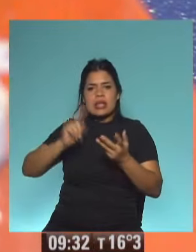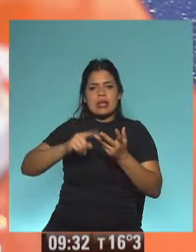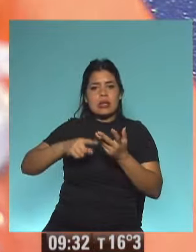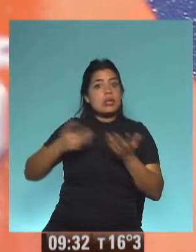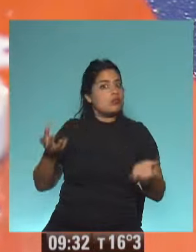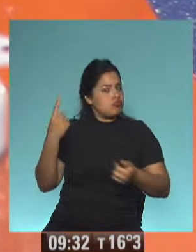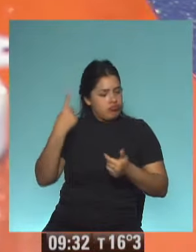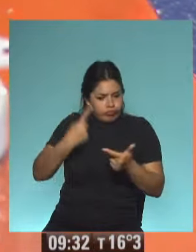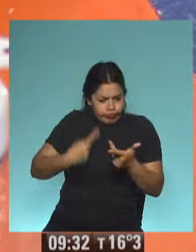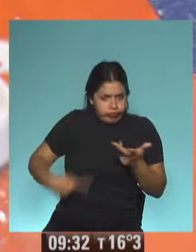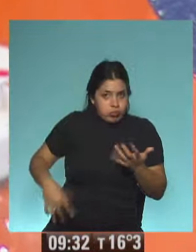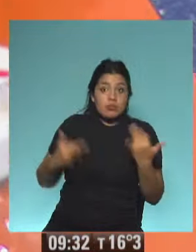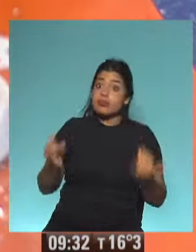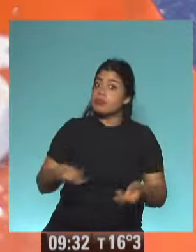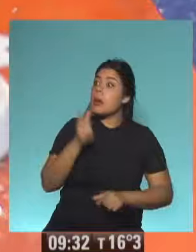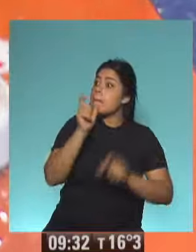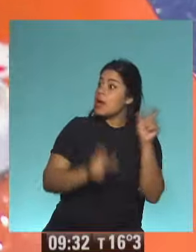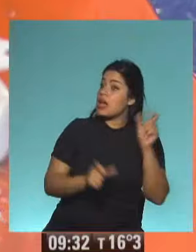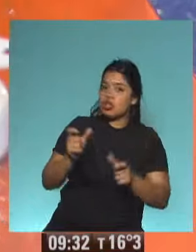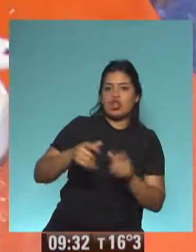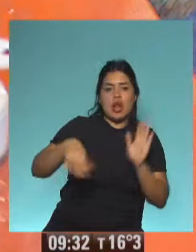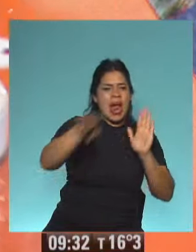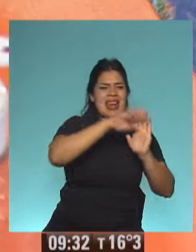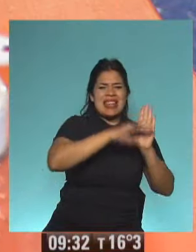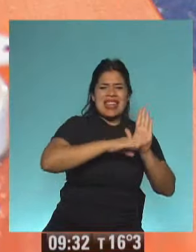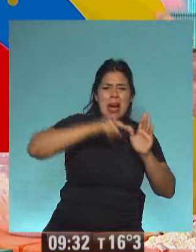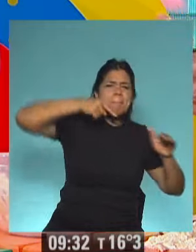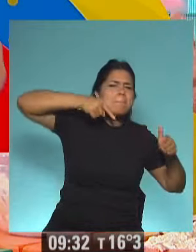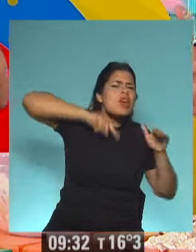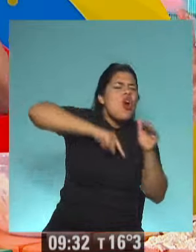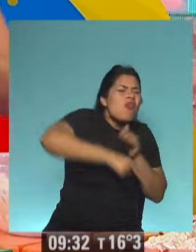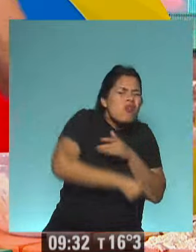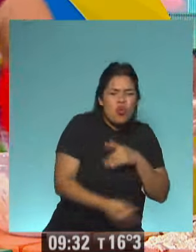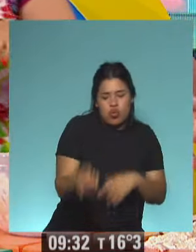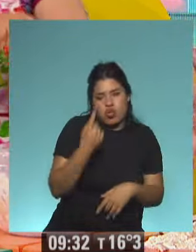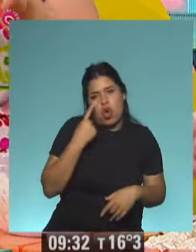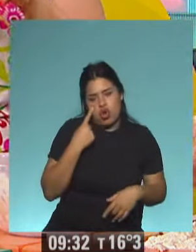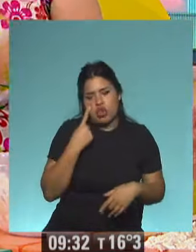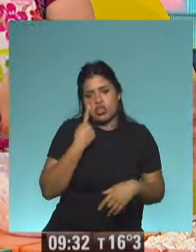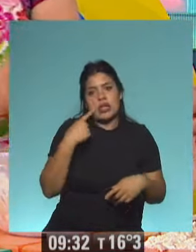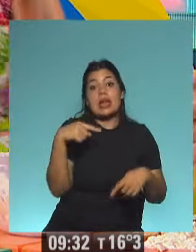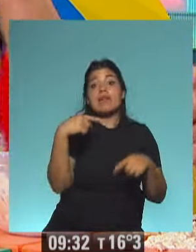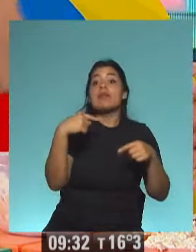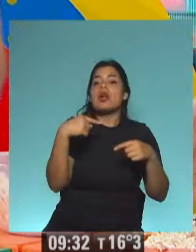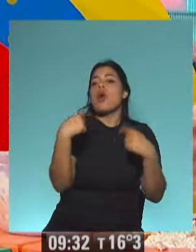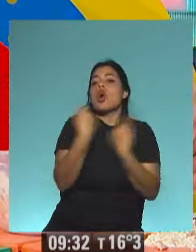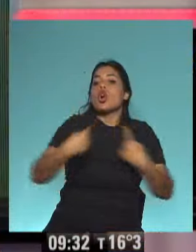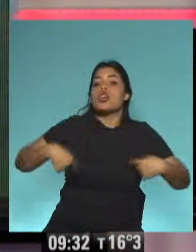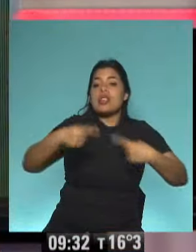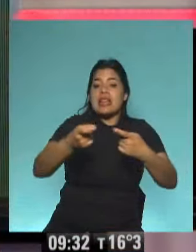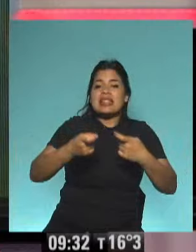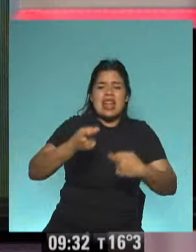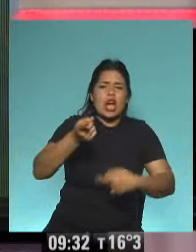qué bueno. Muy bien. Son todas personas que conocen las sí. recetas, los sí. ingredientes, los modos de cocción, cocción, los métodos, uh-huh. las